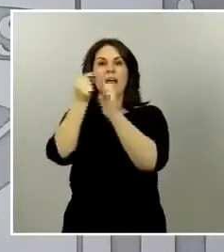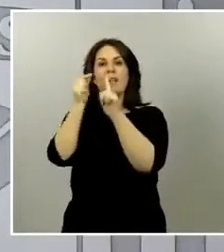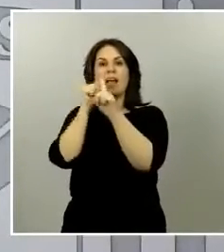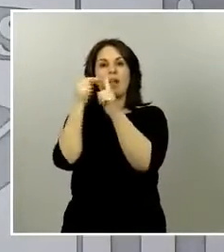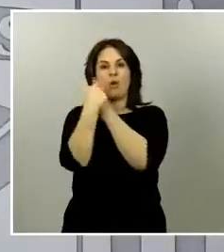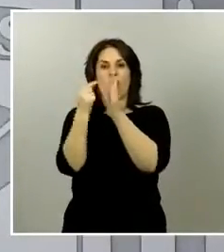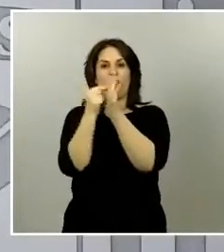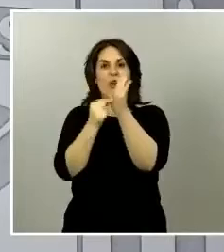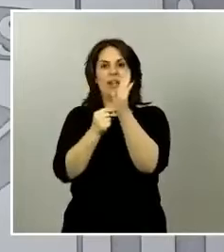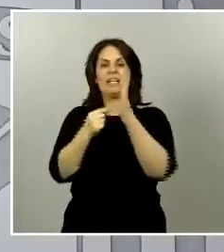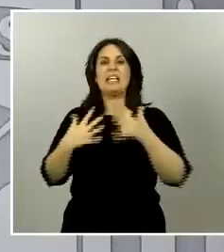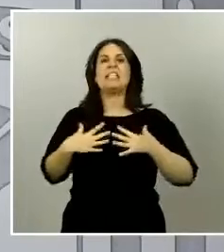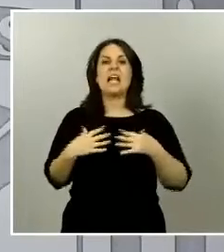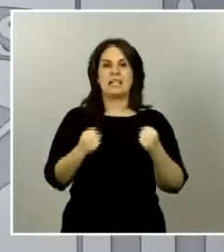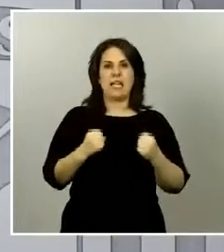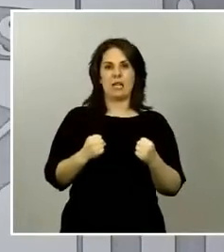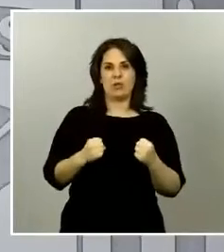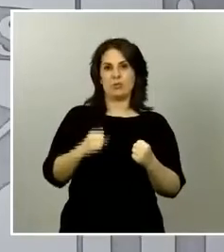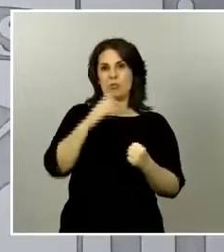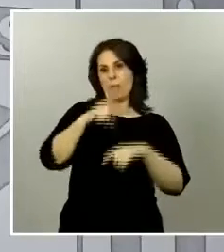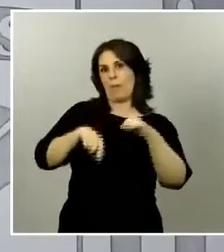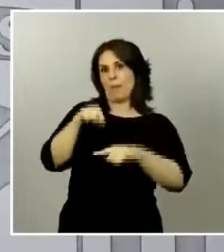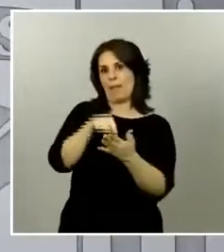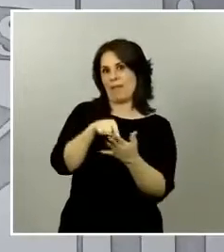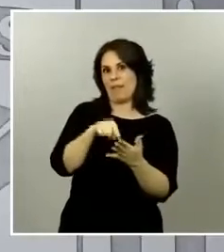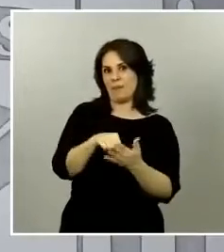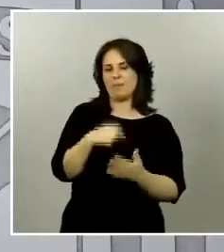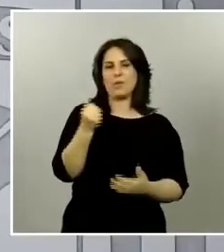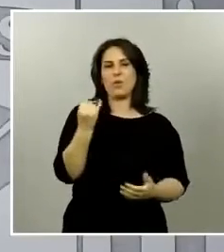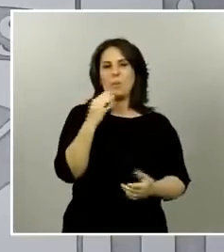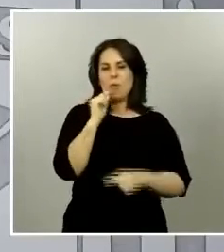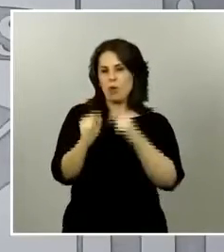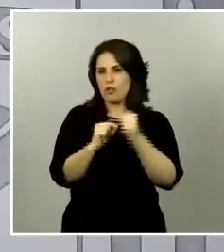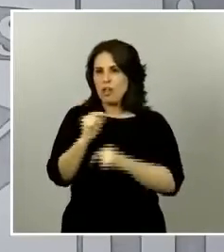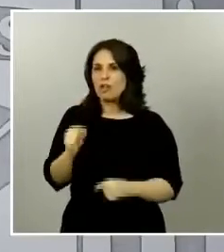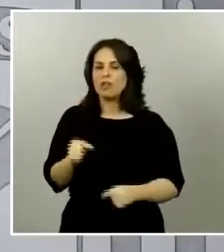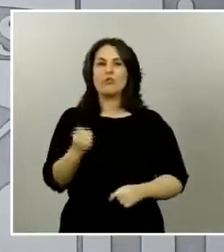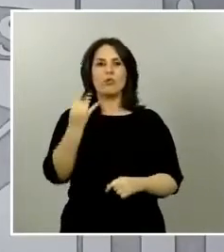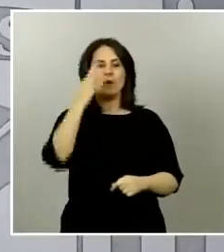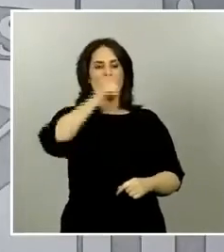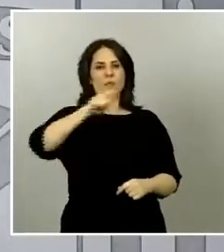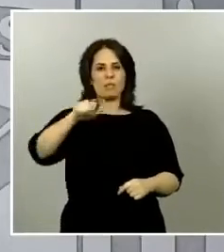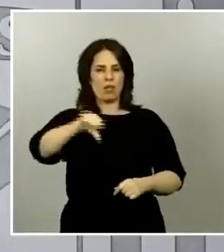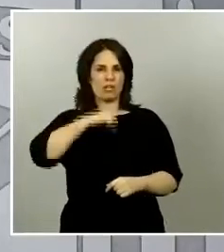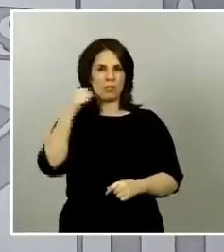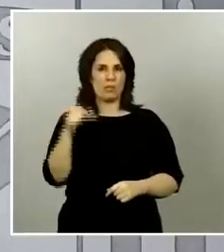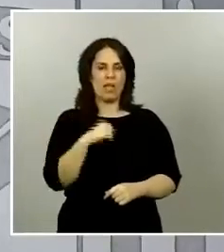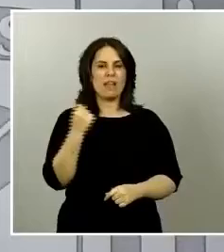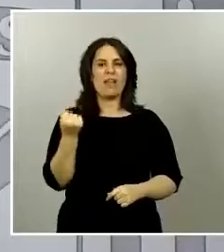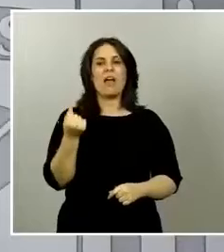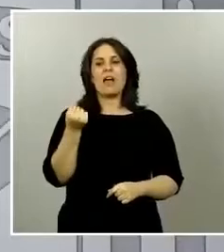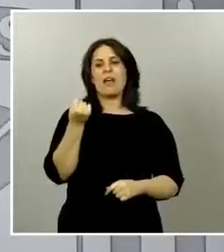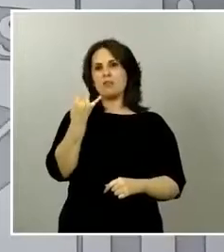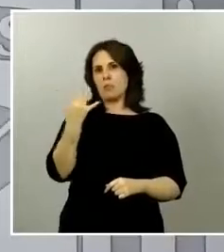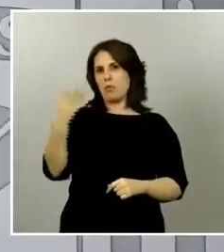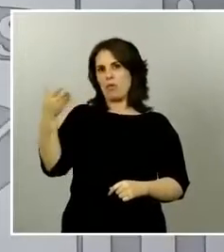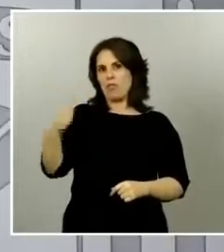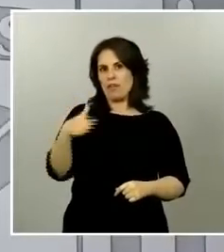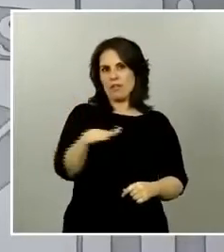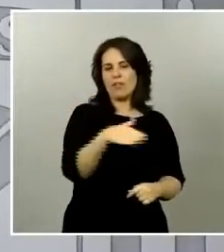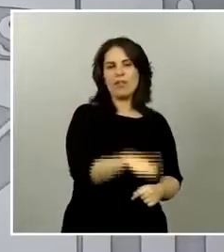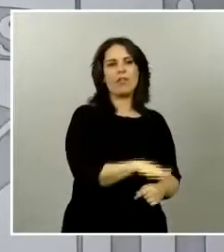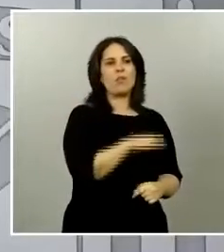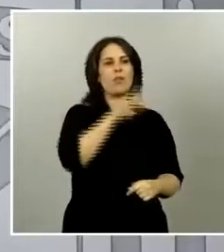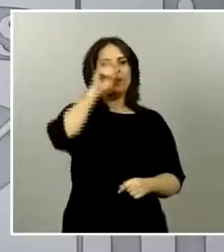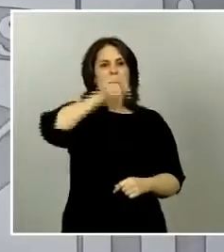los indicadores sanitarios, porque, como saben, son ellos los que marcan la directriz. Son los datos sobre el número de contagios, el número de